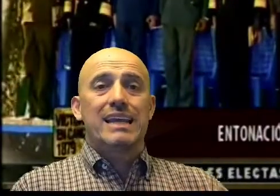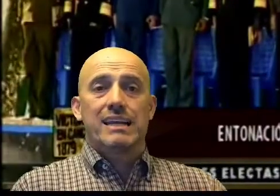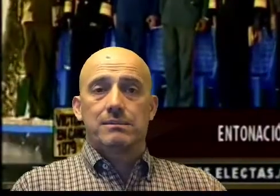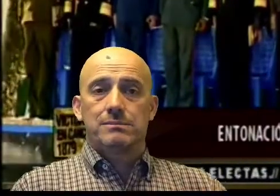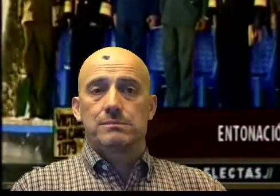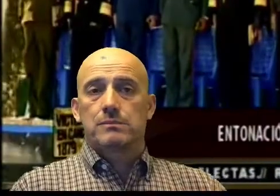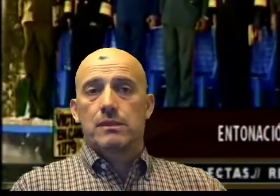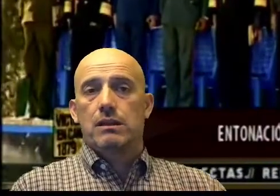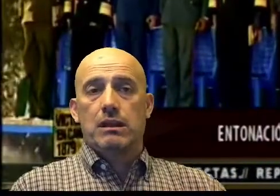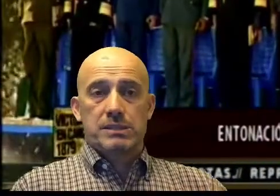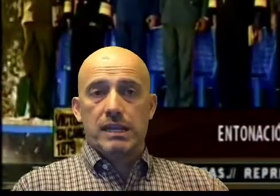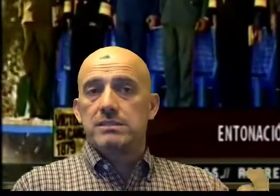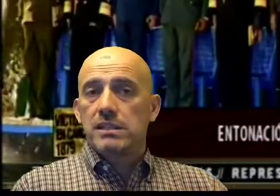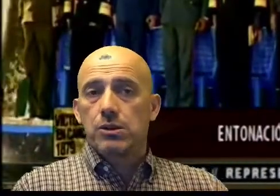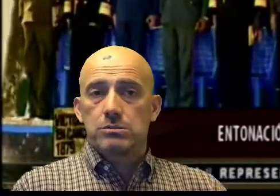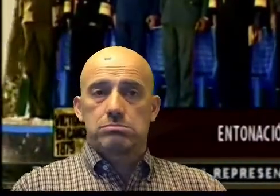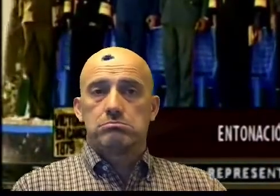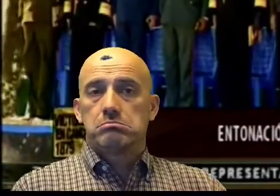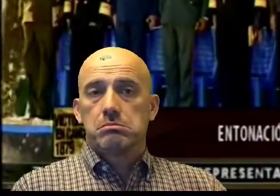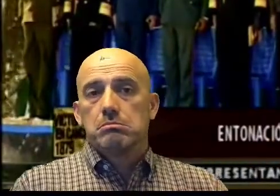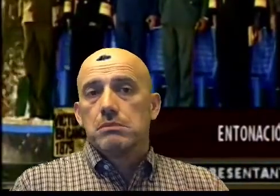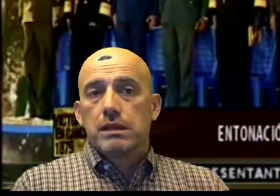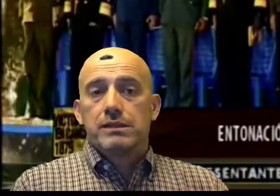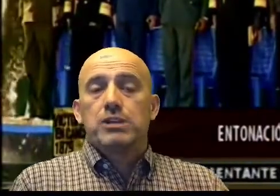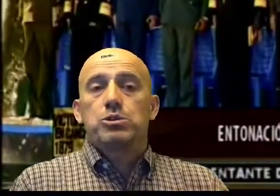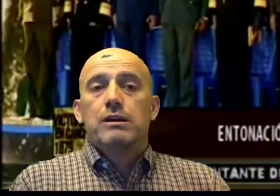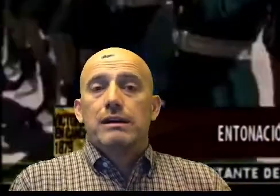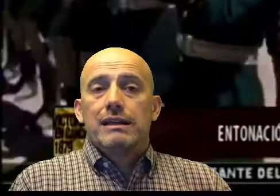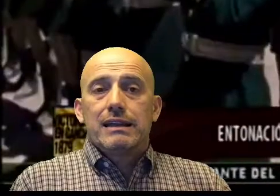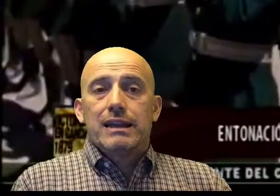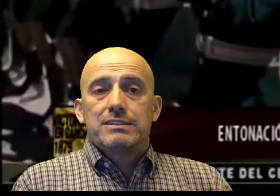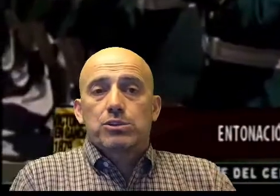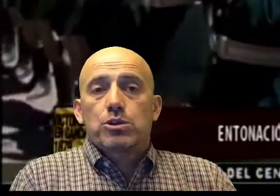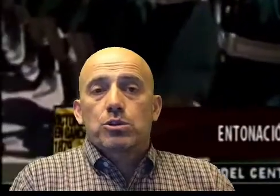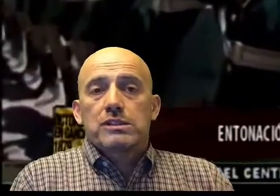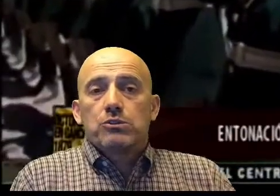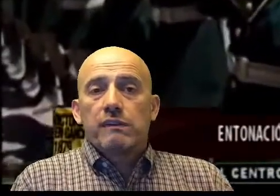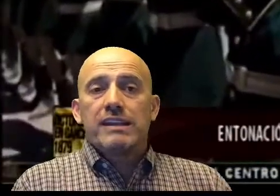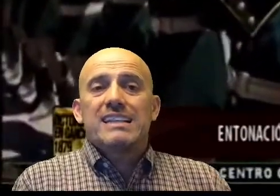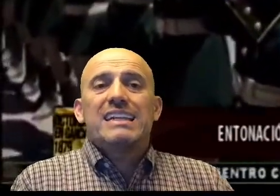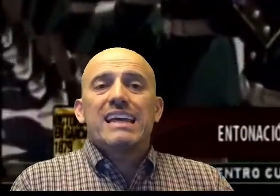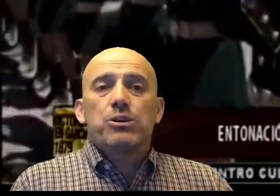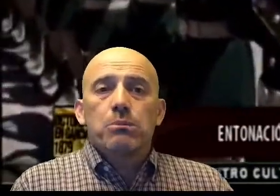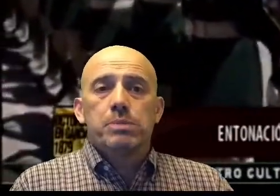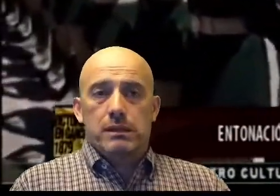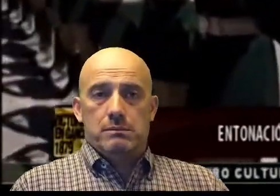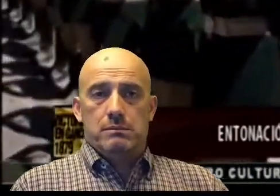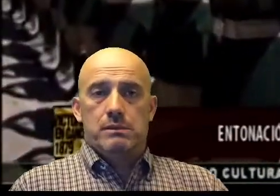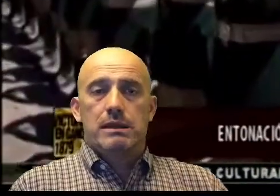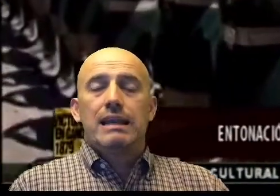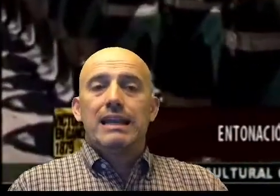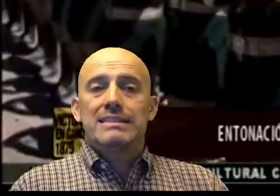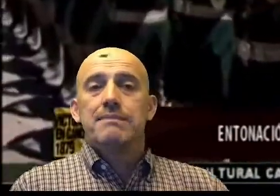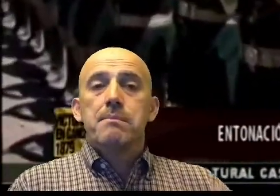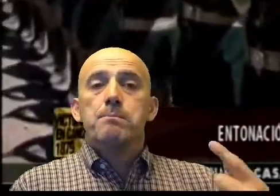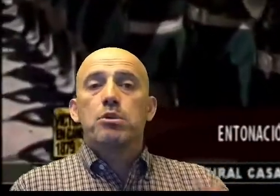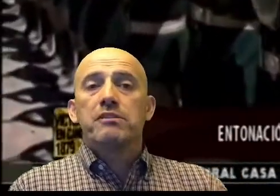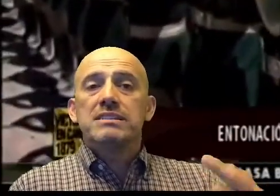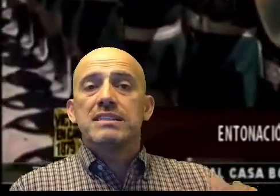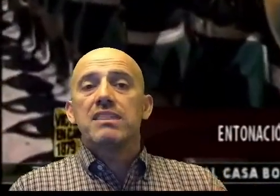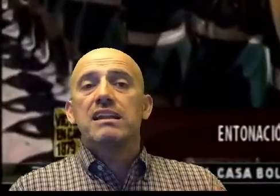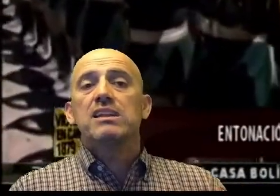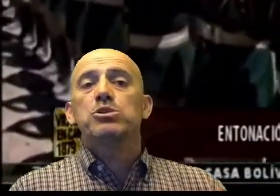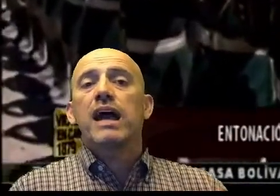población era chilena los capitales chilenos de hecho el sector costero o bienes y que tenía nombre les sean